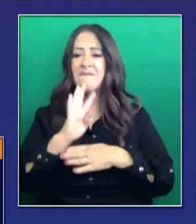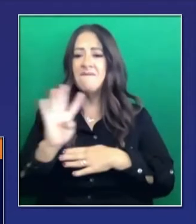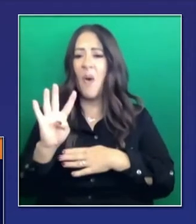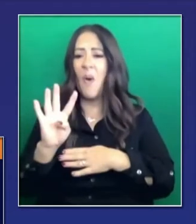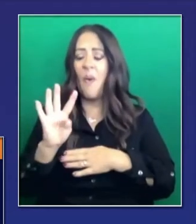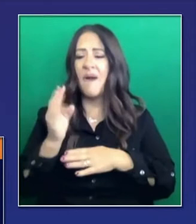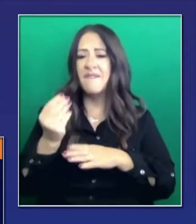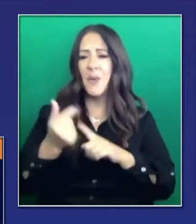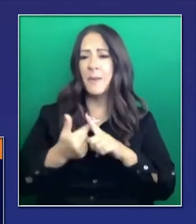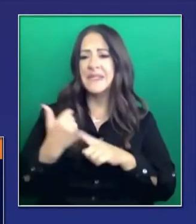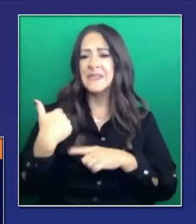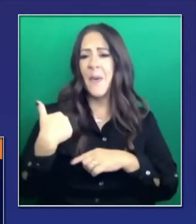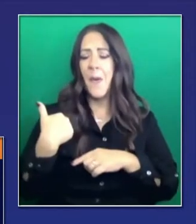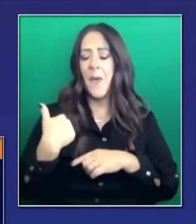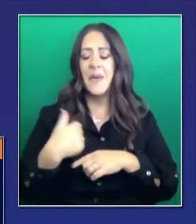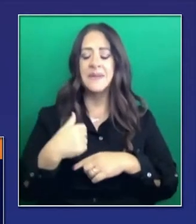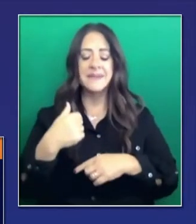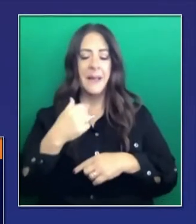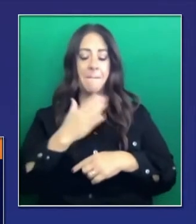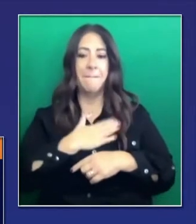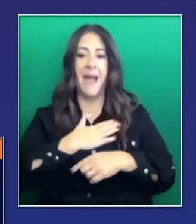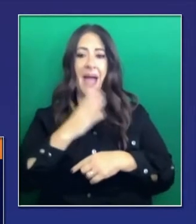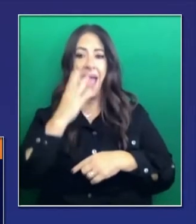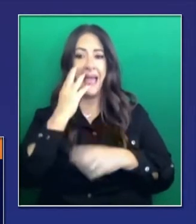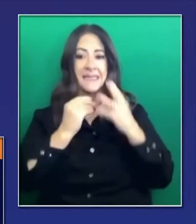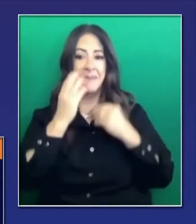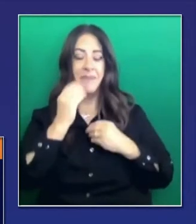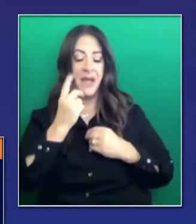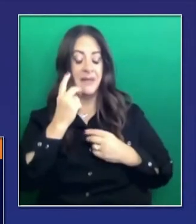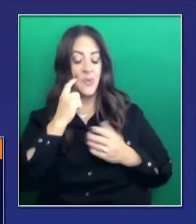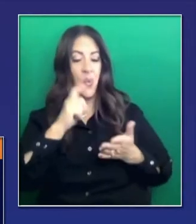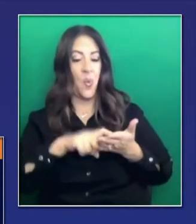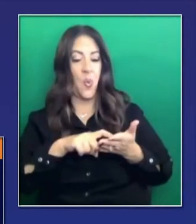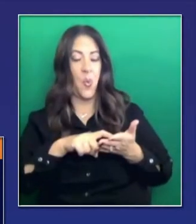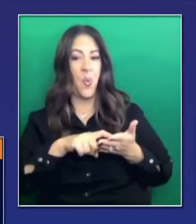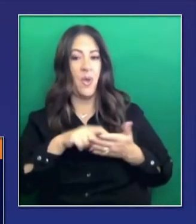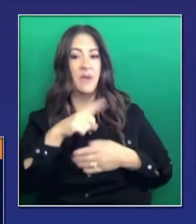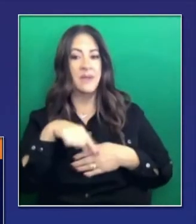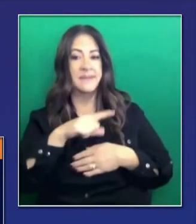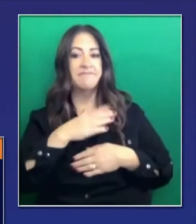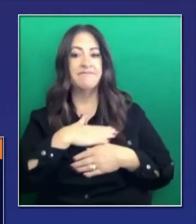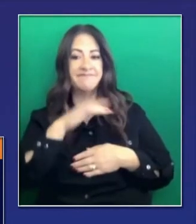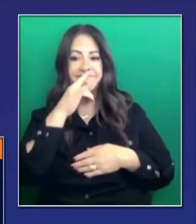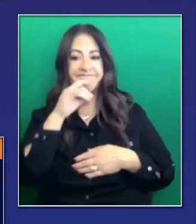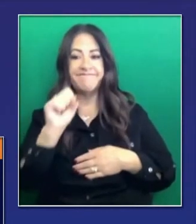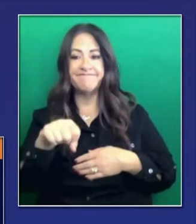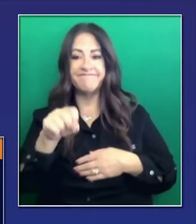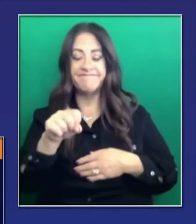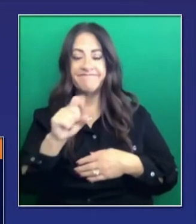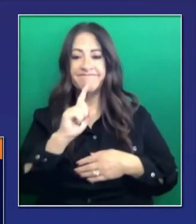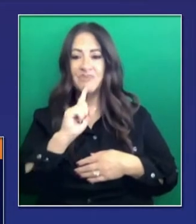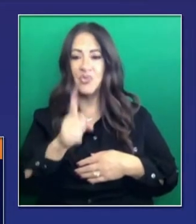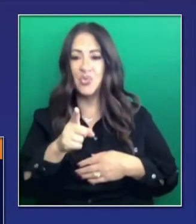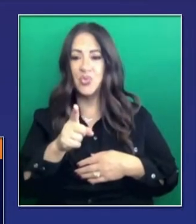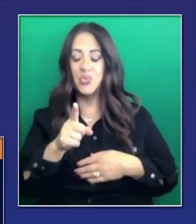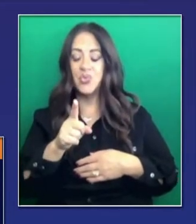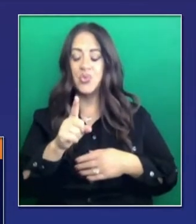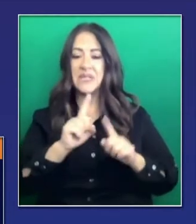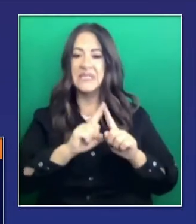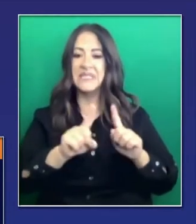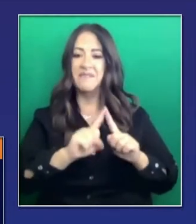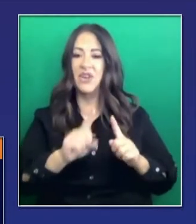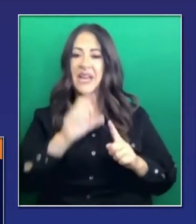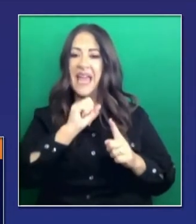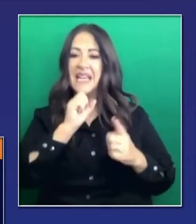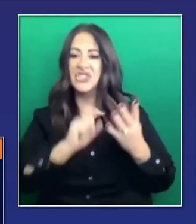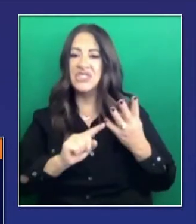La experiencia que nosotros tenemos en nuestra propia casa es algo muy revelador respecto a las